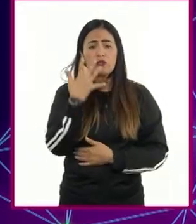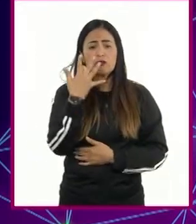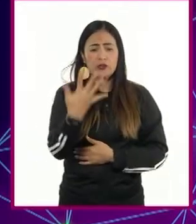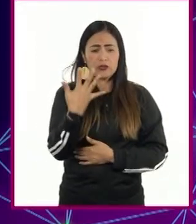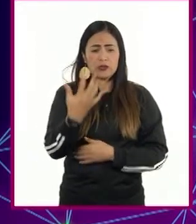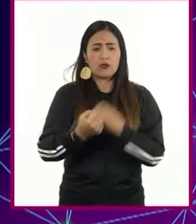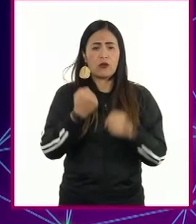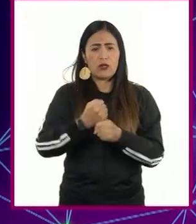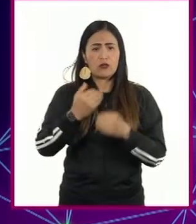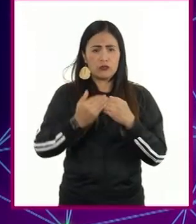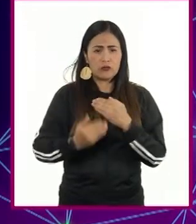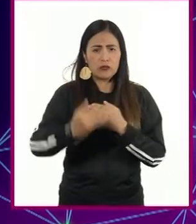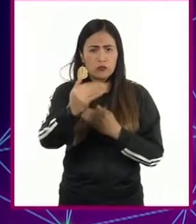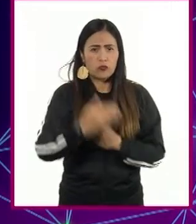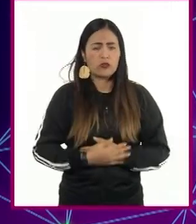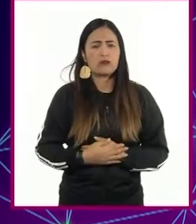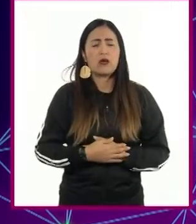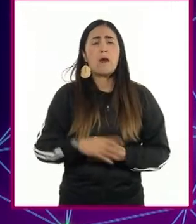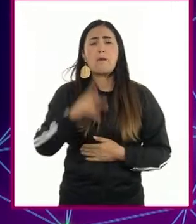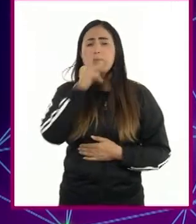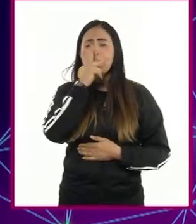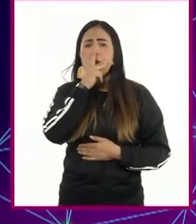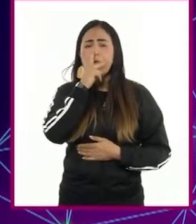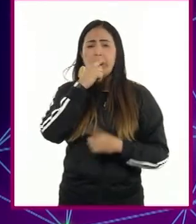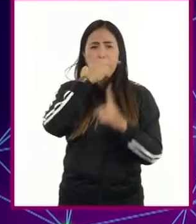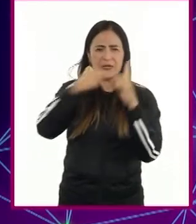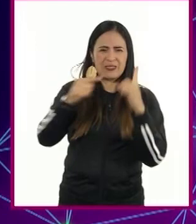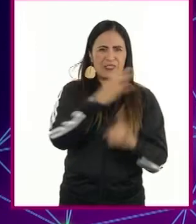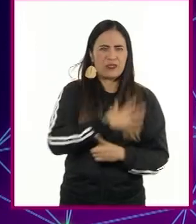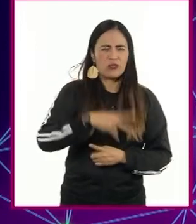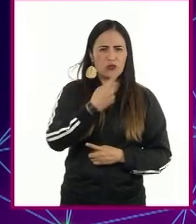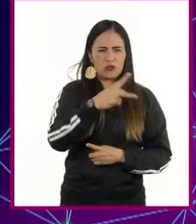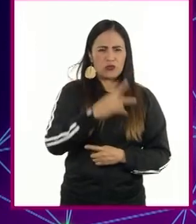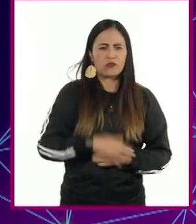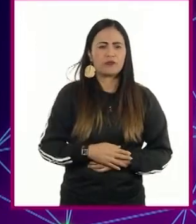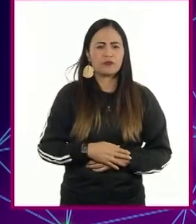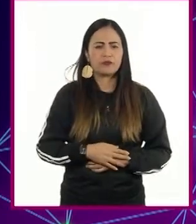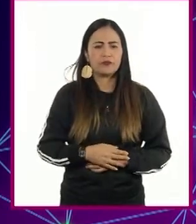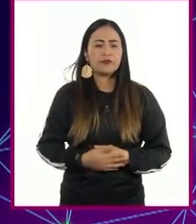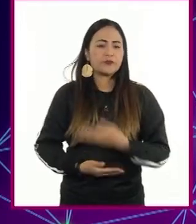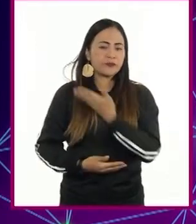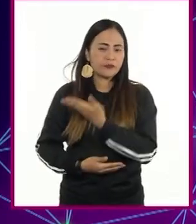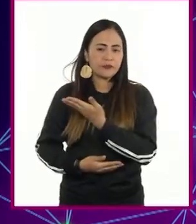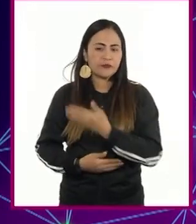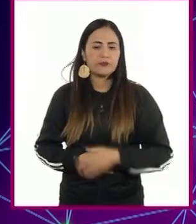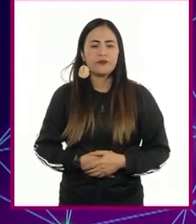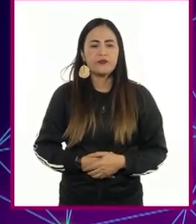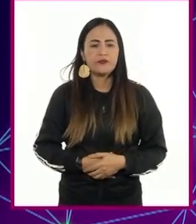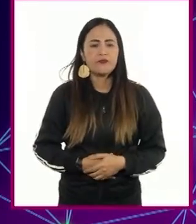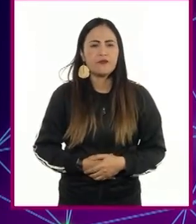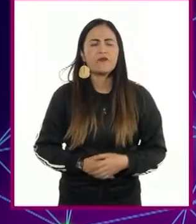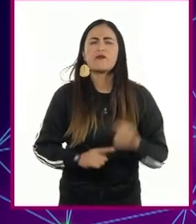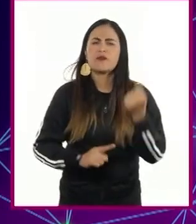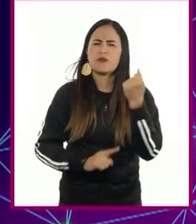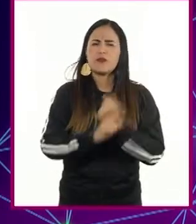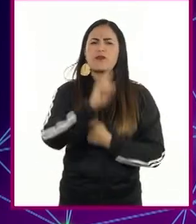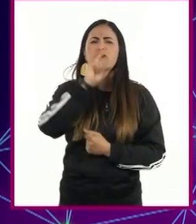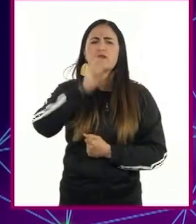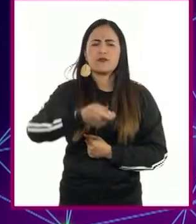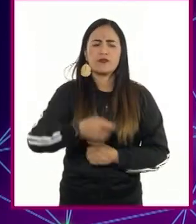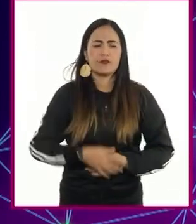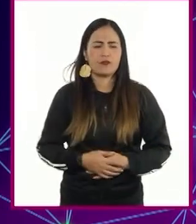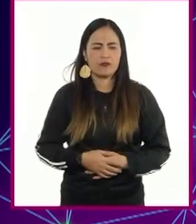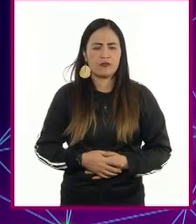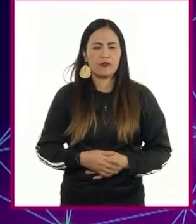la mitad de la edad de su padre y este murió 4 años después que el hijo. El problema es determinar